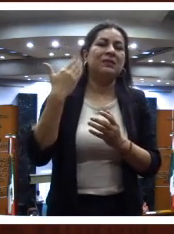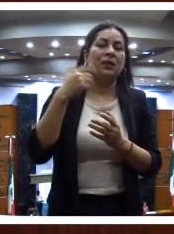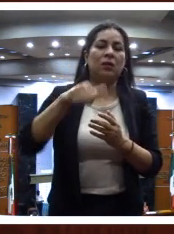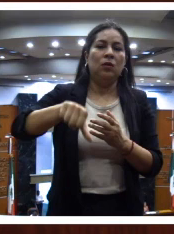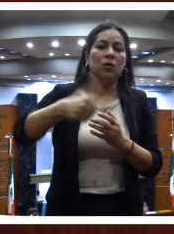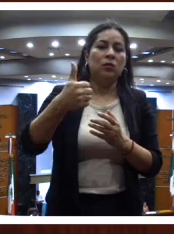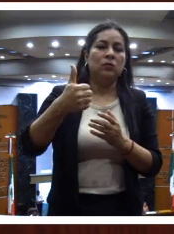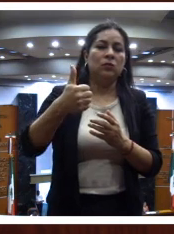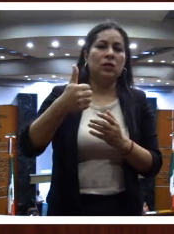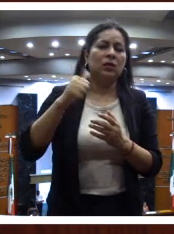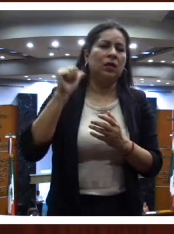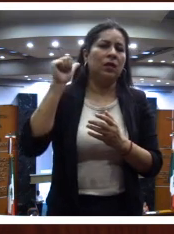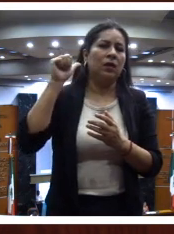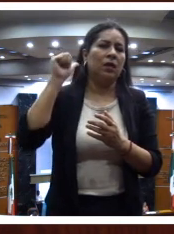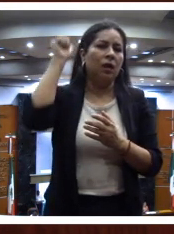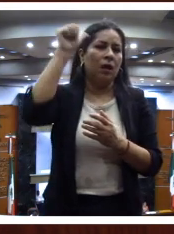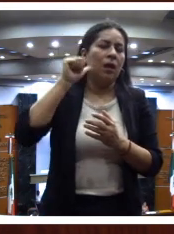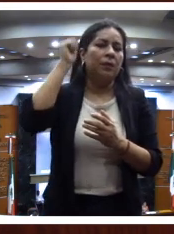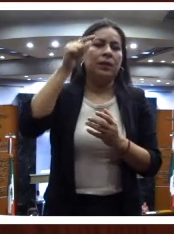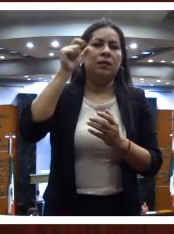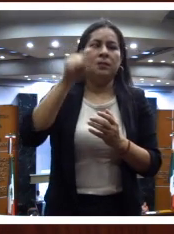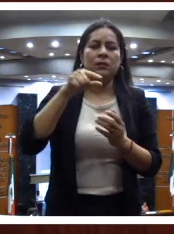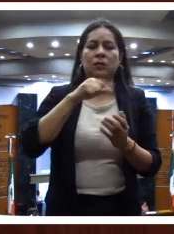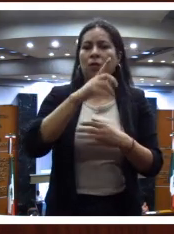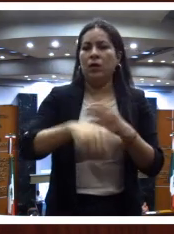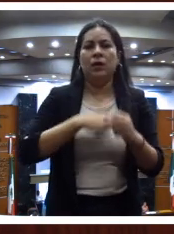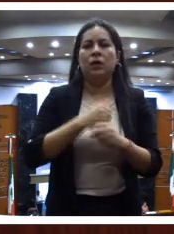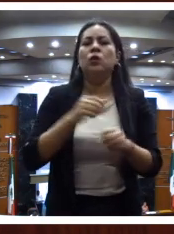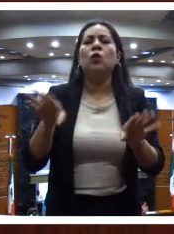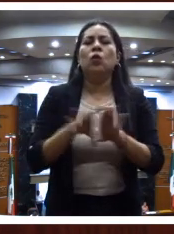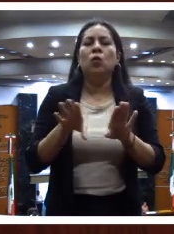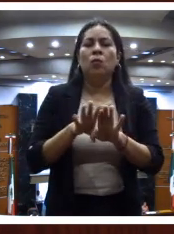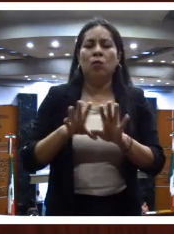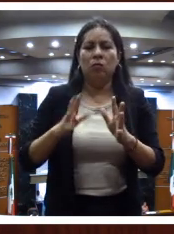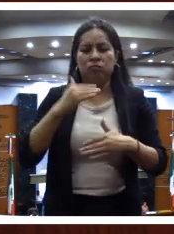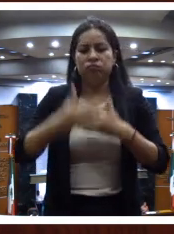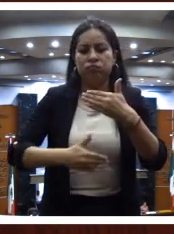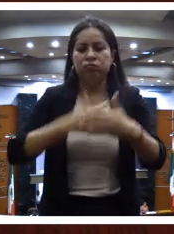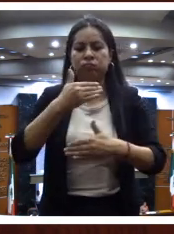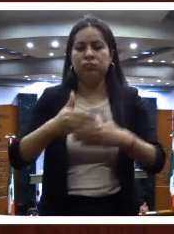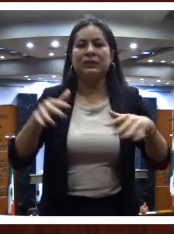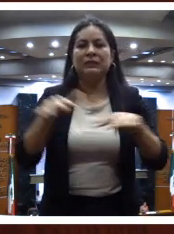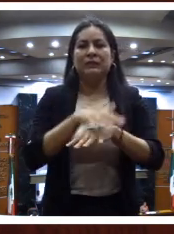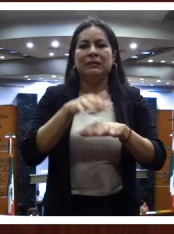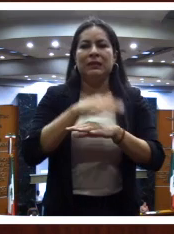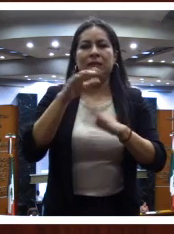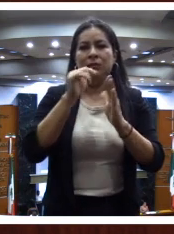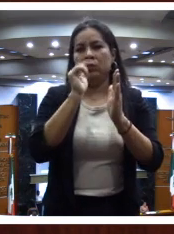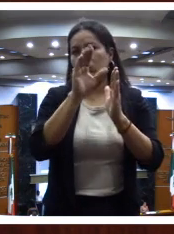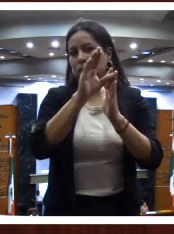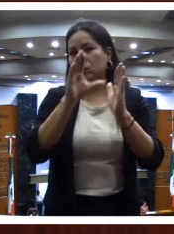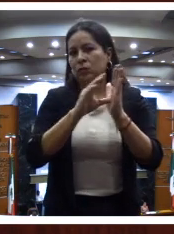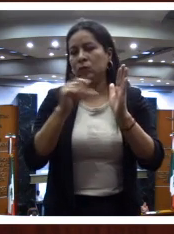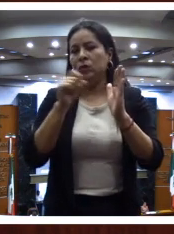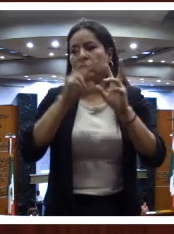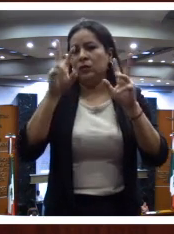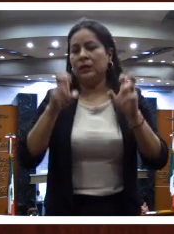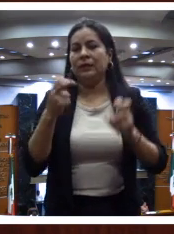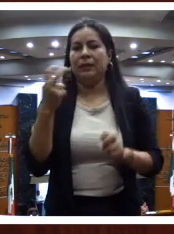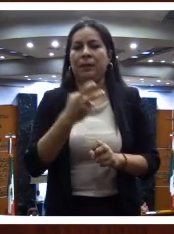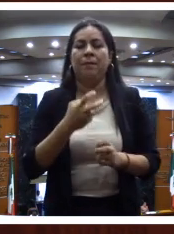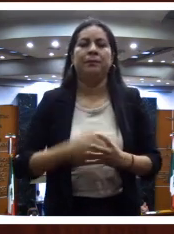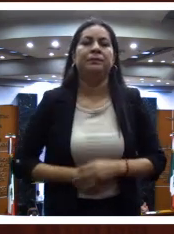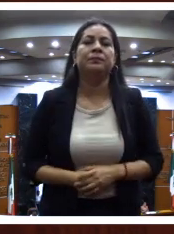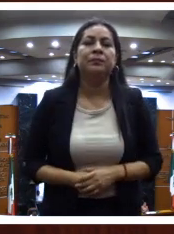11 de abril del presente año como parte del proceso de reformas constitucionales en la